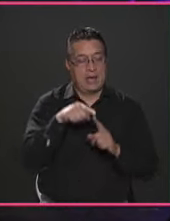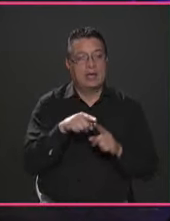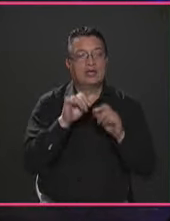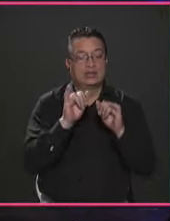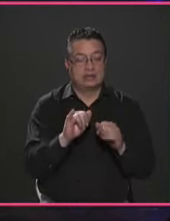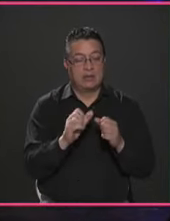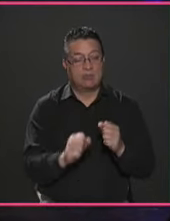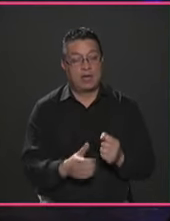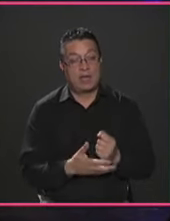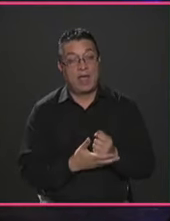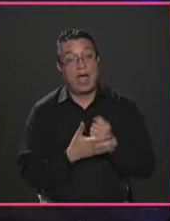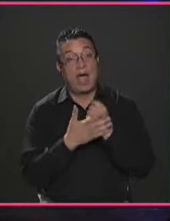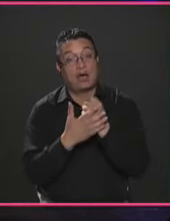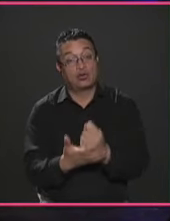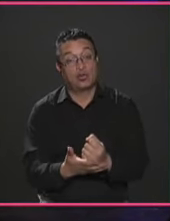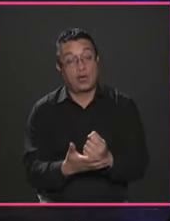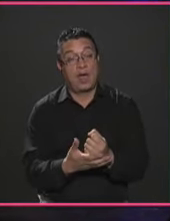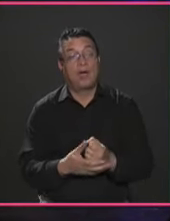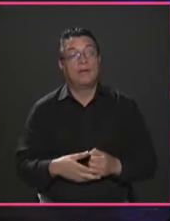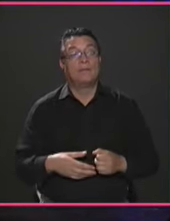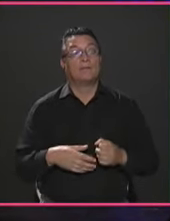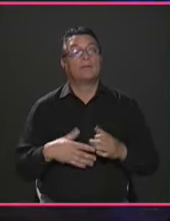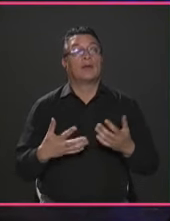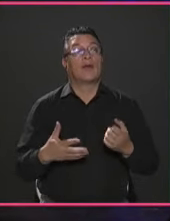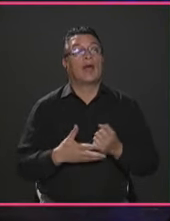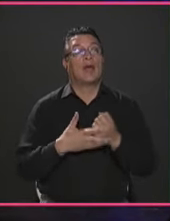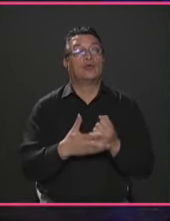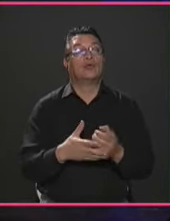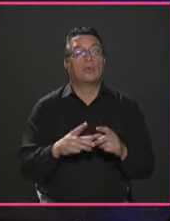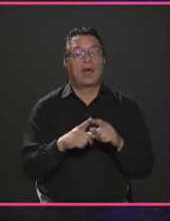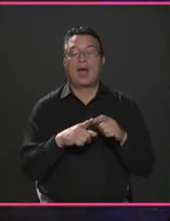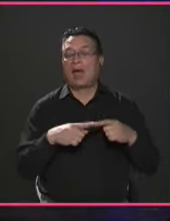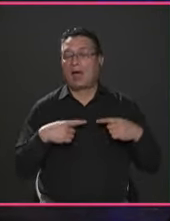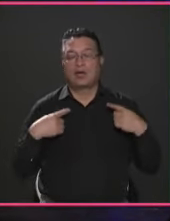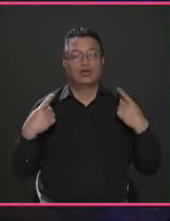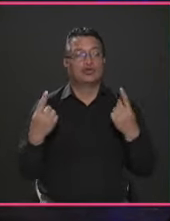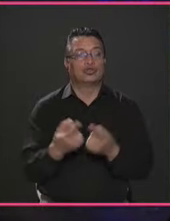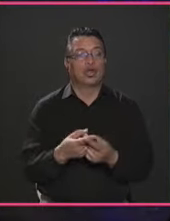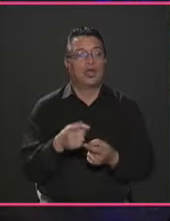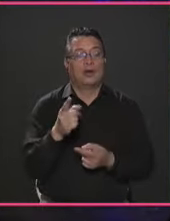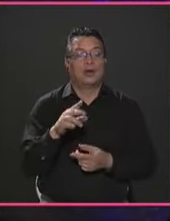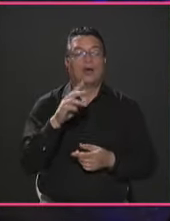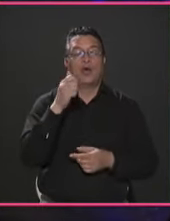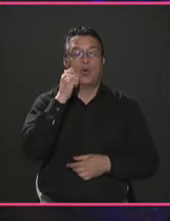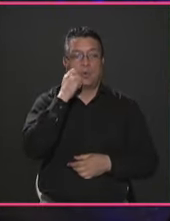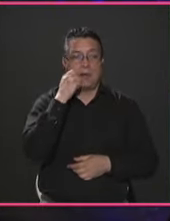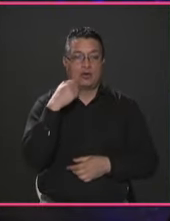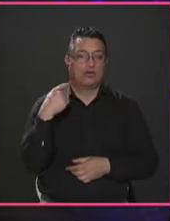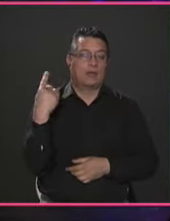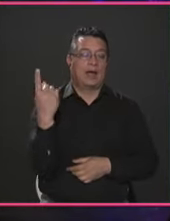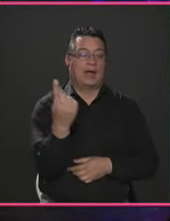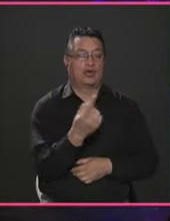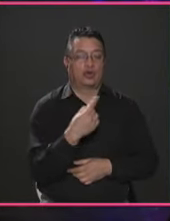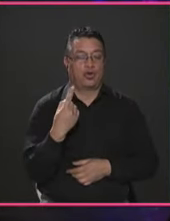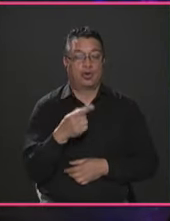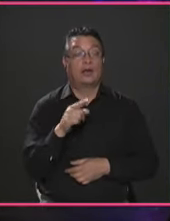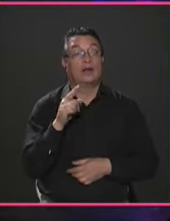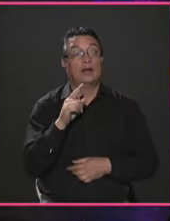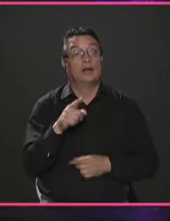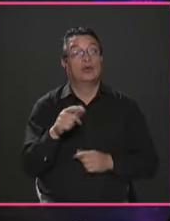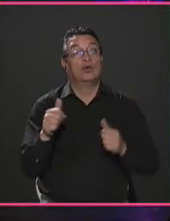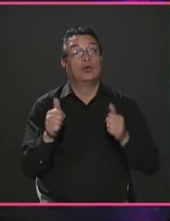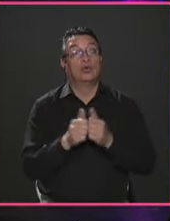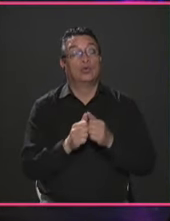va ayudar a toda la raza humana con